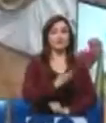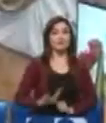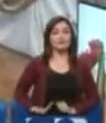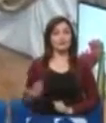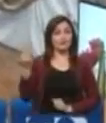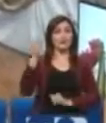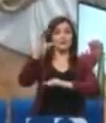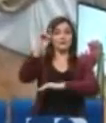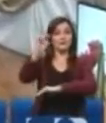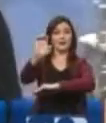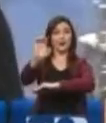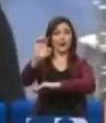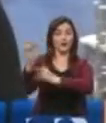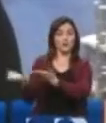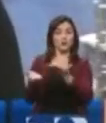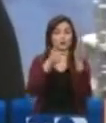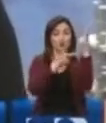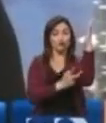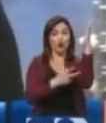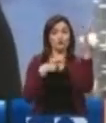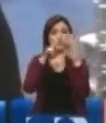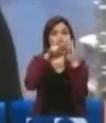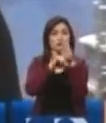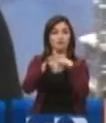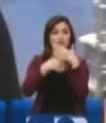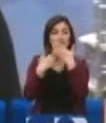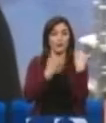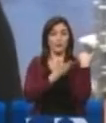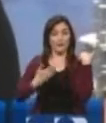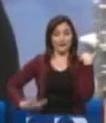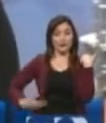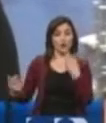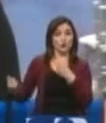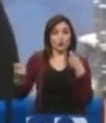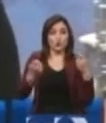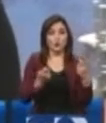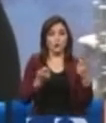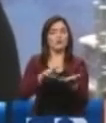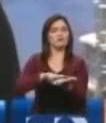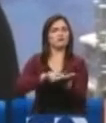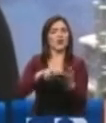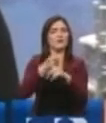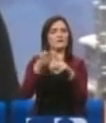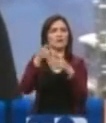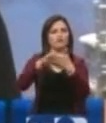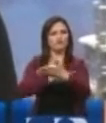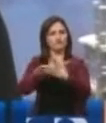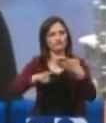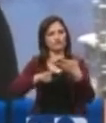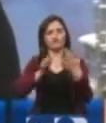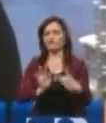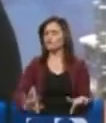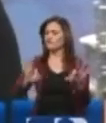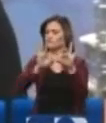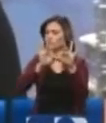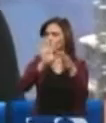Juan Pablo Pozo, recibió por parte del Protocolo de Quito la presidencia y en sesión plenaria definieron varias prohibiciones considerando